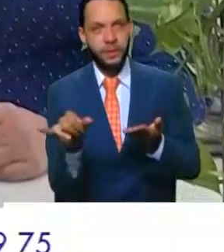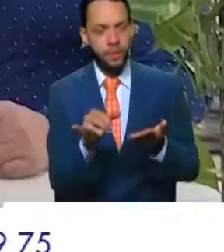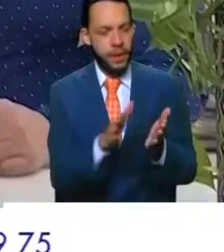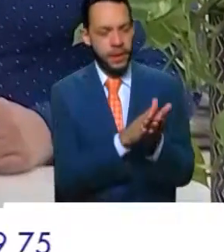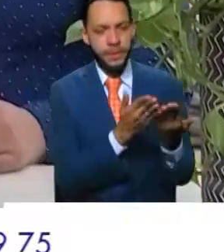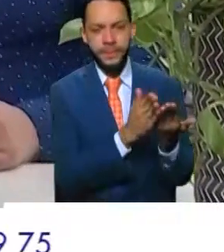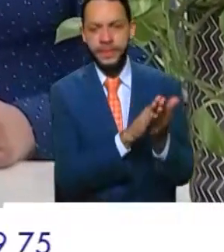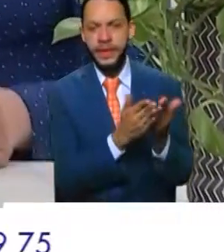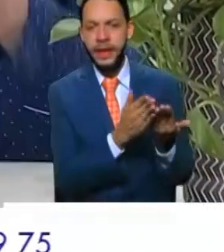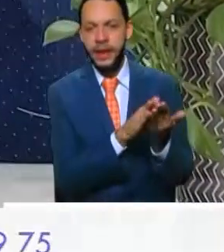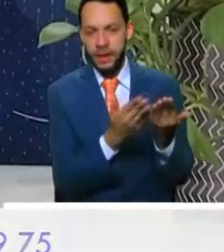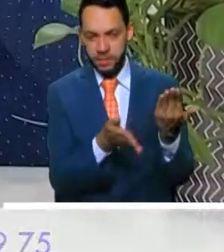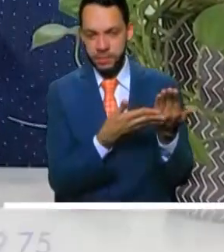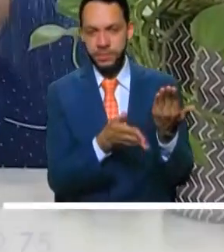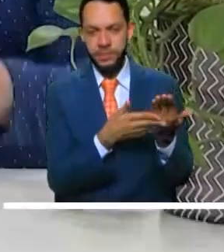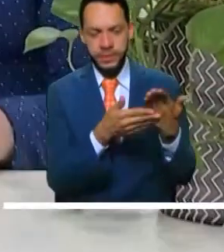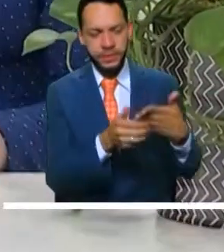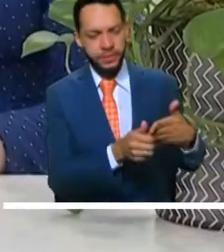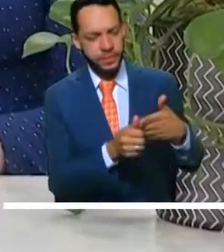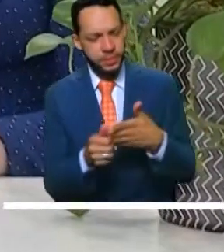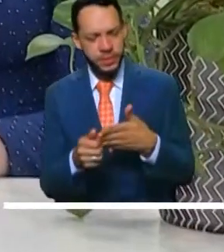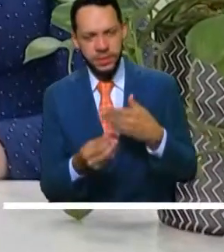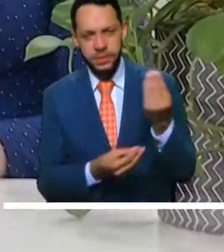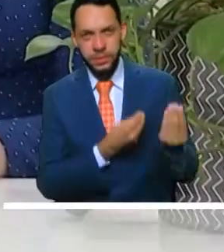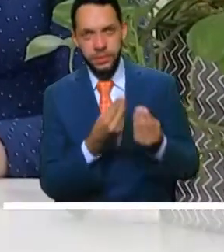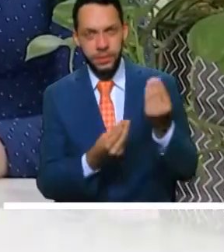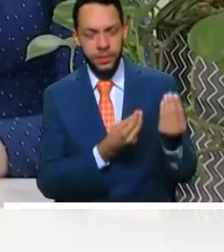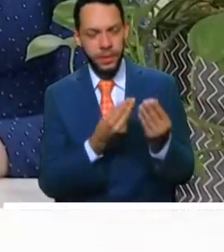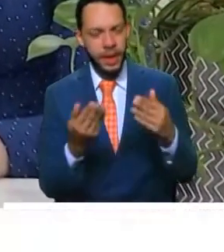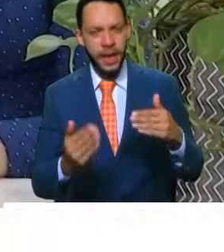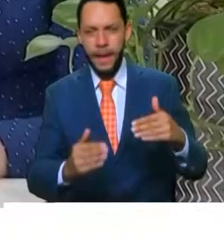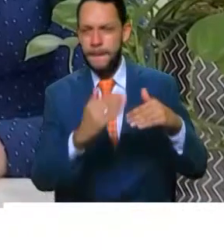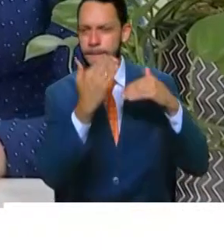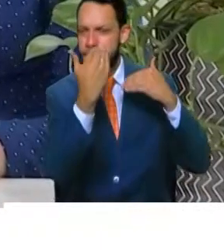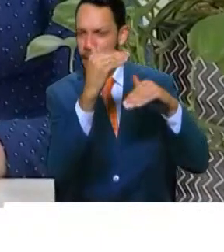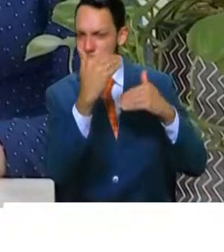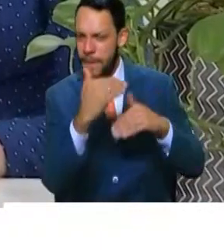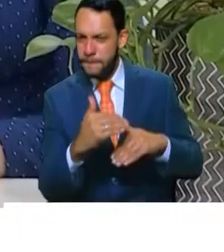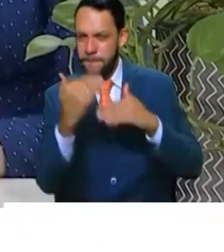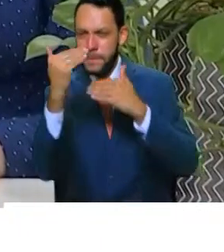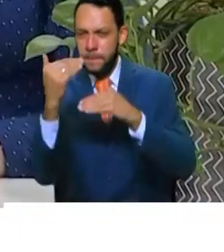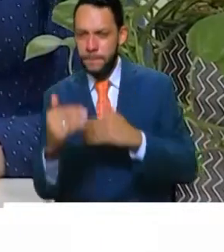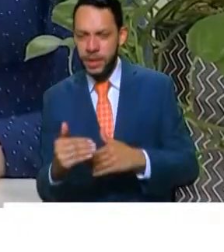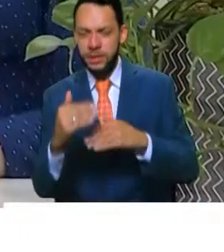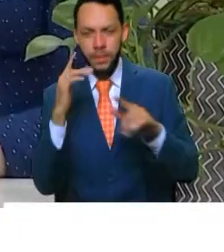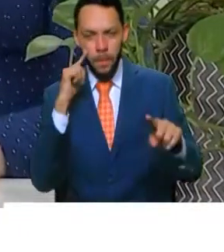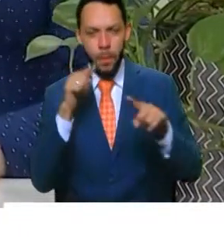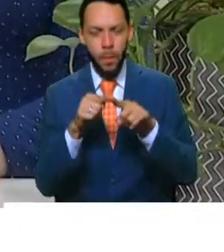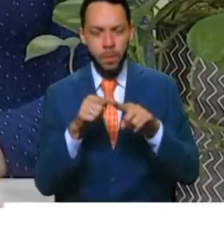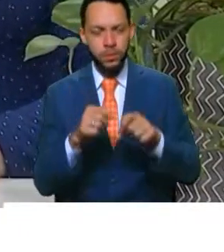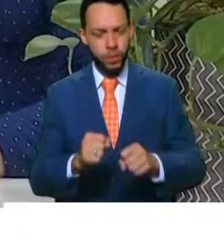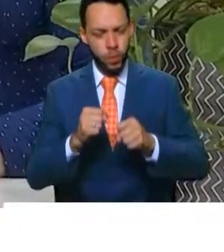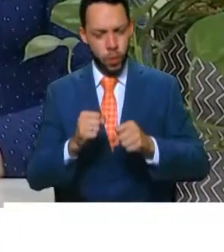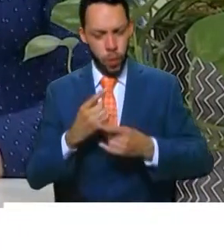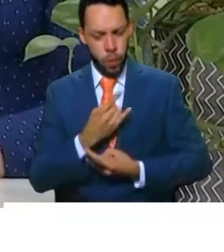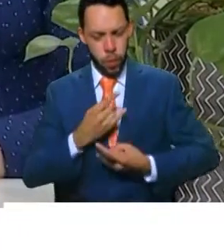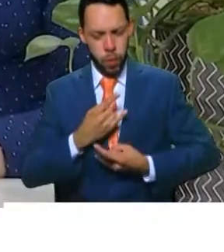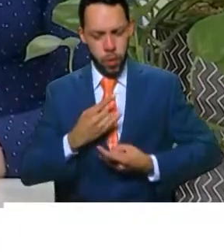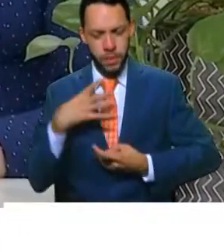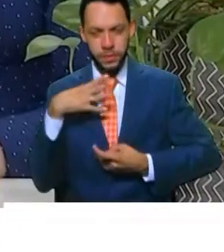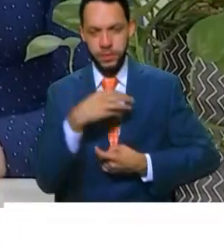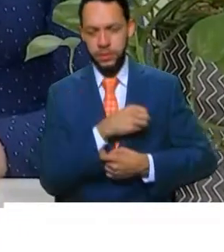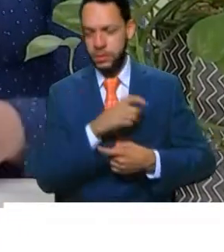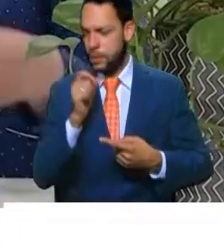una farmacia. Allí yo me concentro sobre todo en los capítulos que tienen que ver con los nutrientes. Cuando hago mis